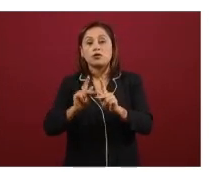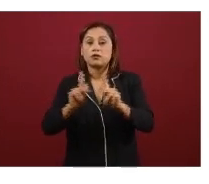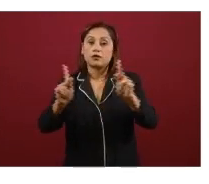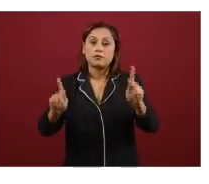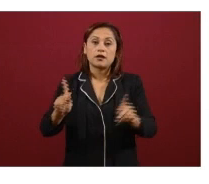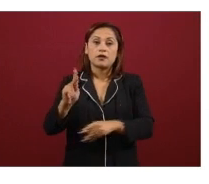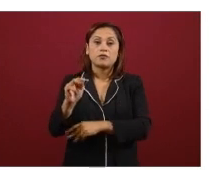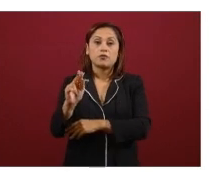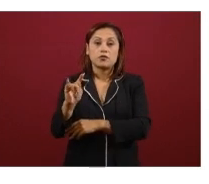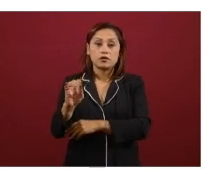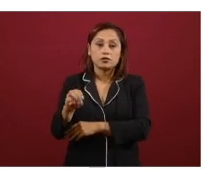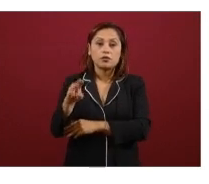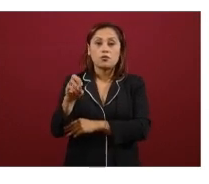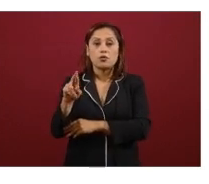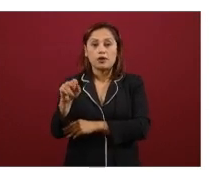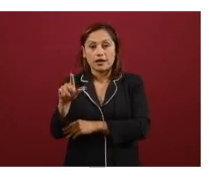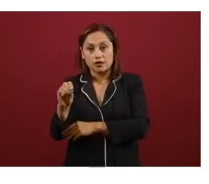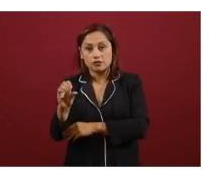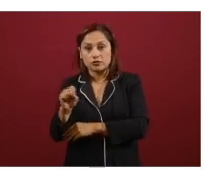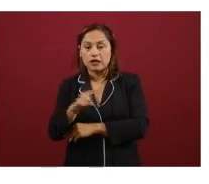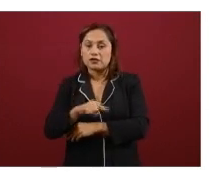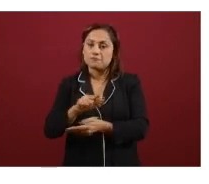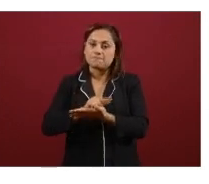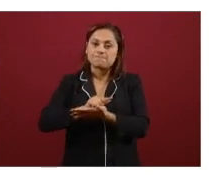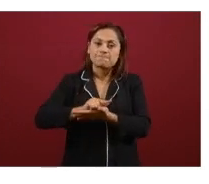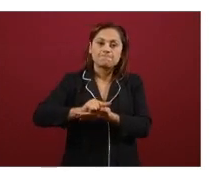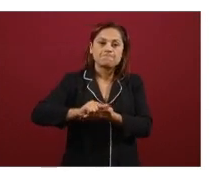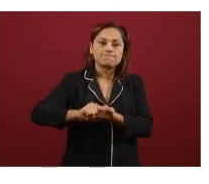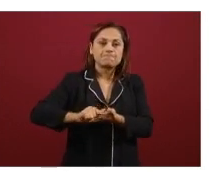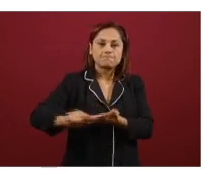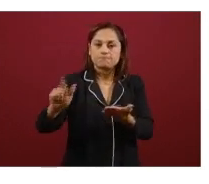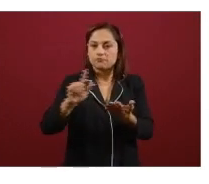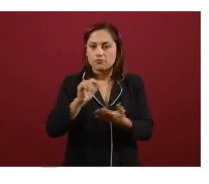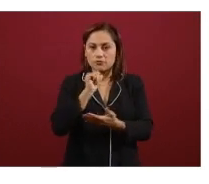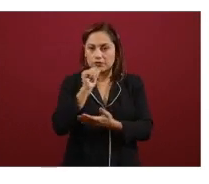Igualmente, 0% de sargazo. La que sigue, por favor.